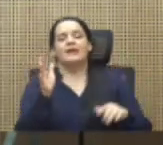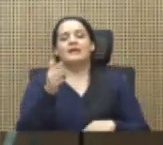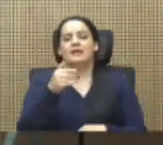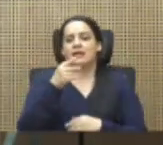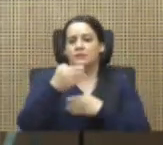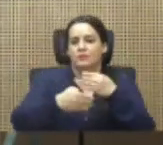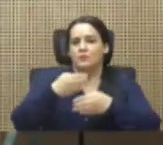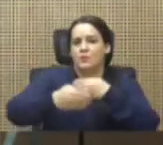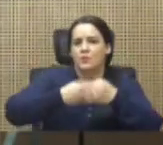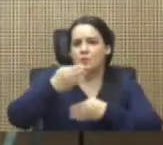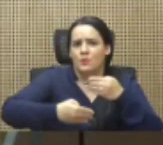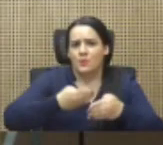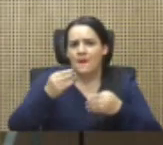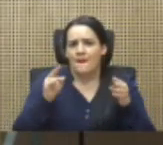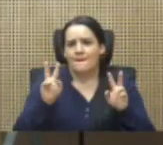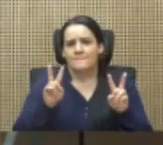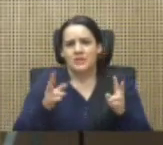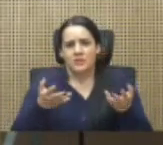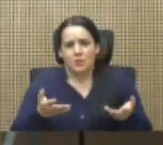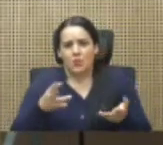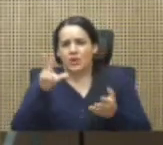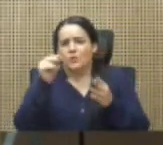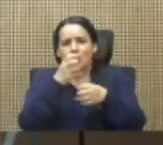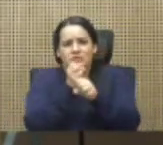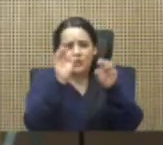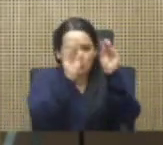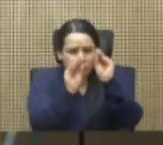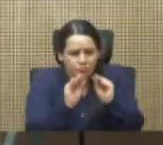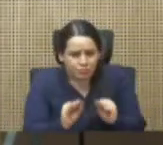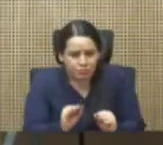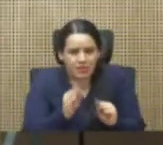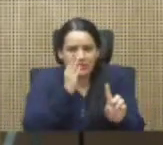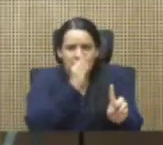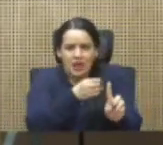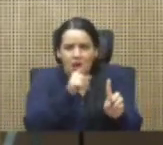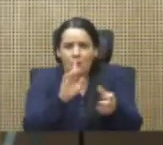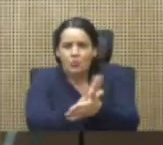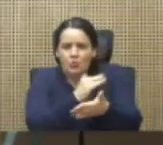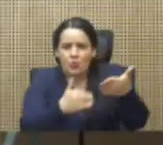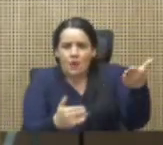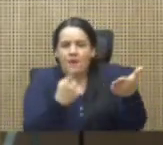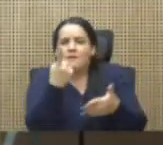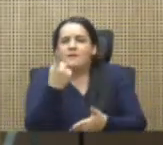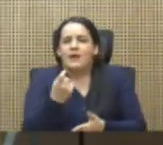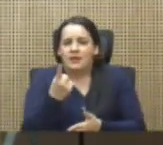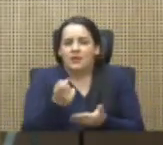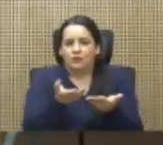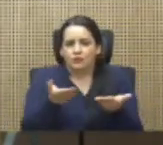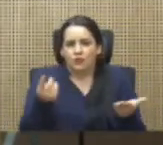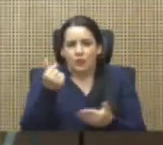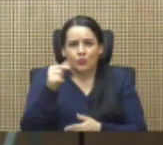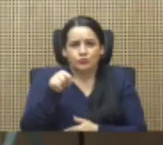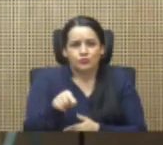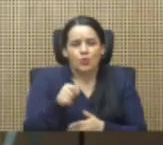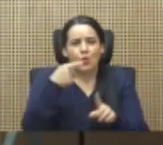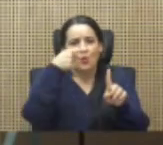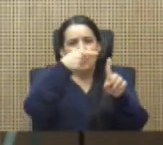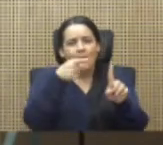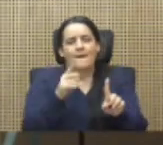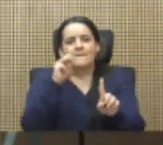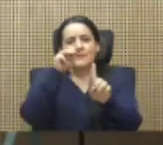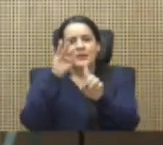se formuló técnicamente en un documento y que carece de recursos, objetivos y metas de cumplimiento para su